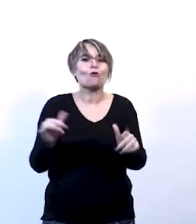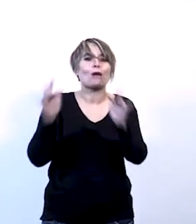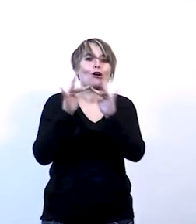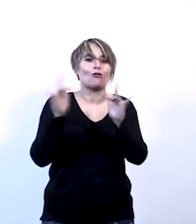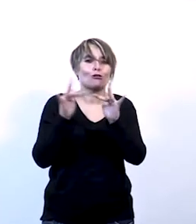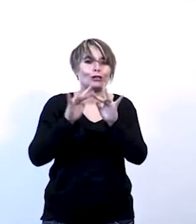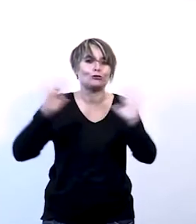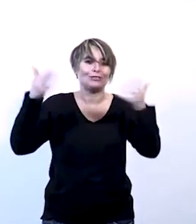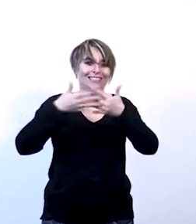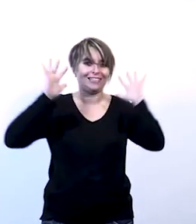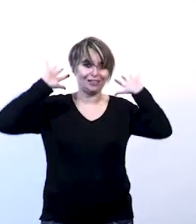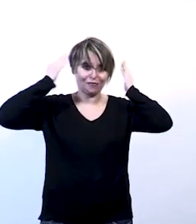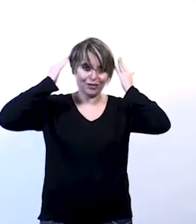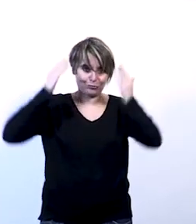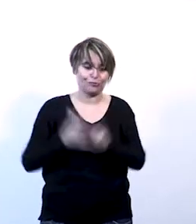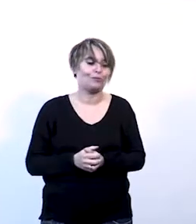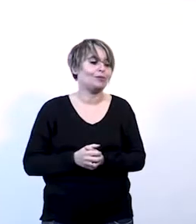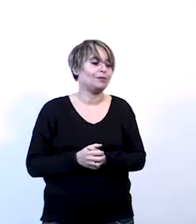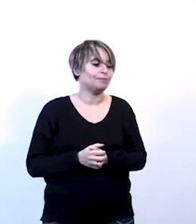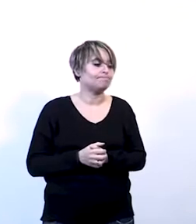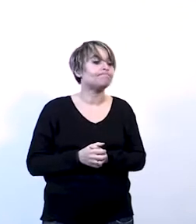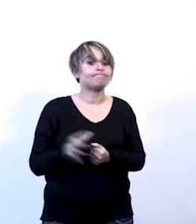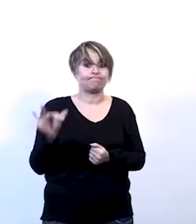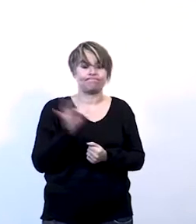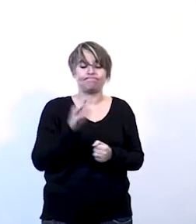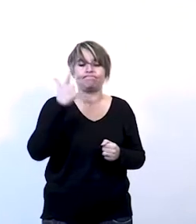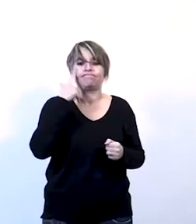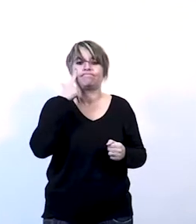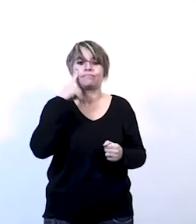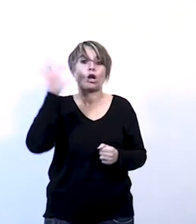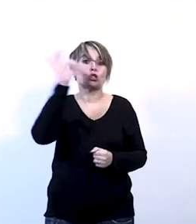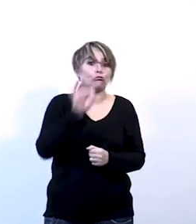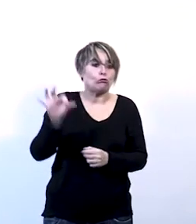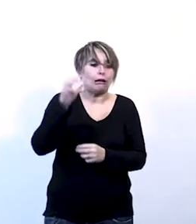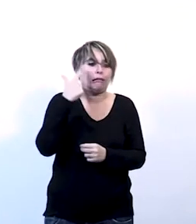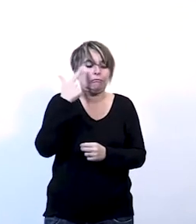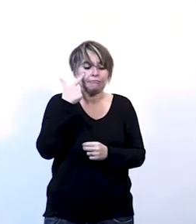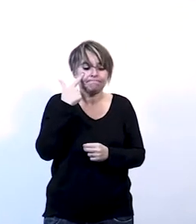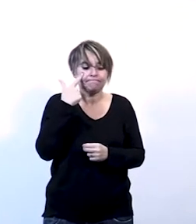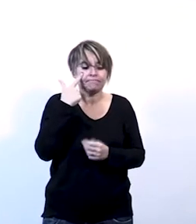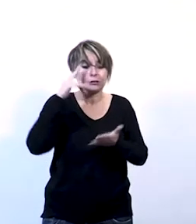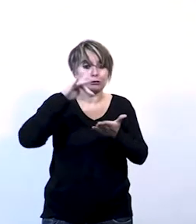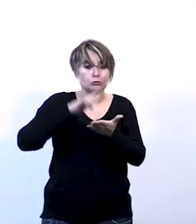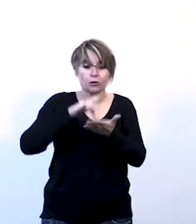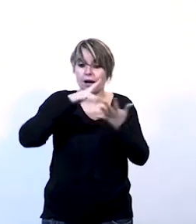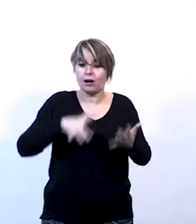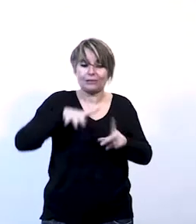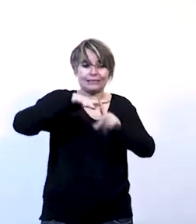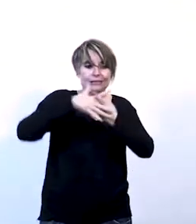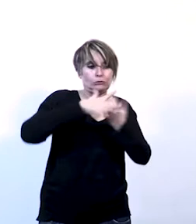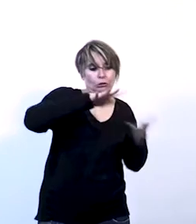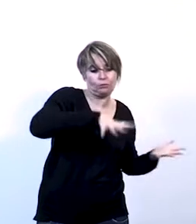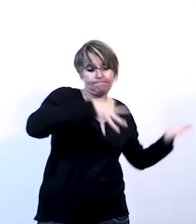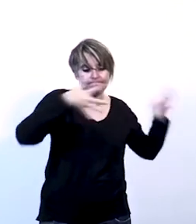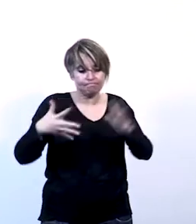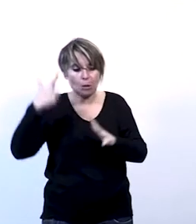comunicarnos por medio de Facebook. Claro, porque por lo que dice Soraida, probablemente el hecho de que se haya transformado más